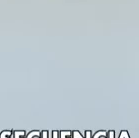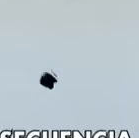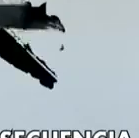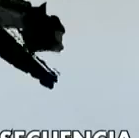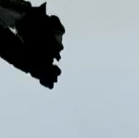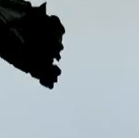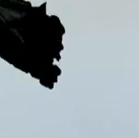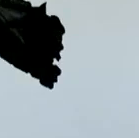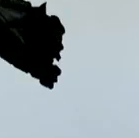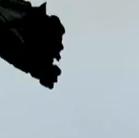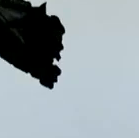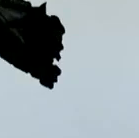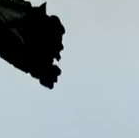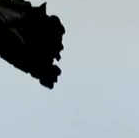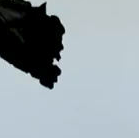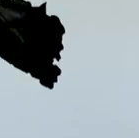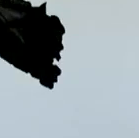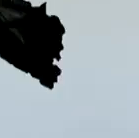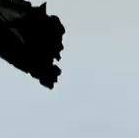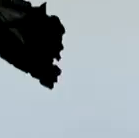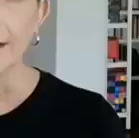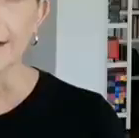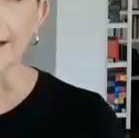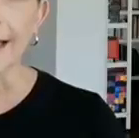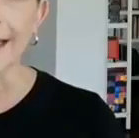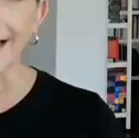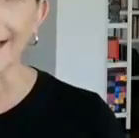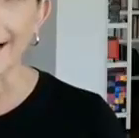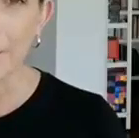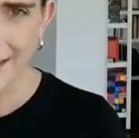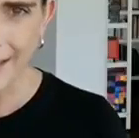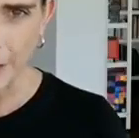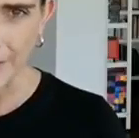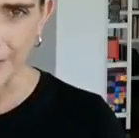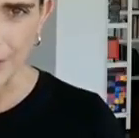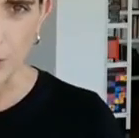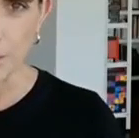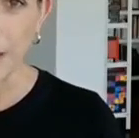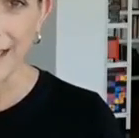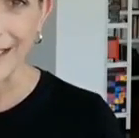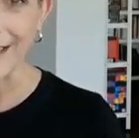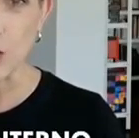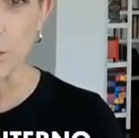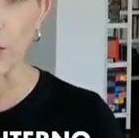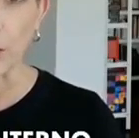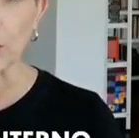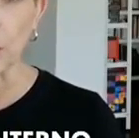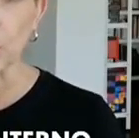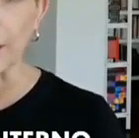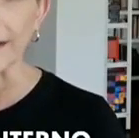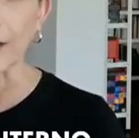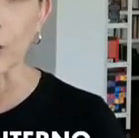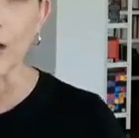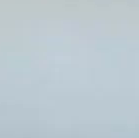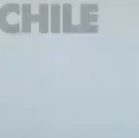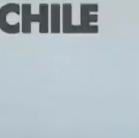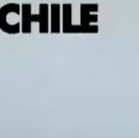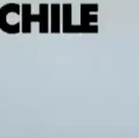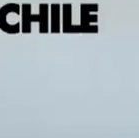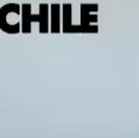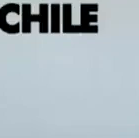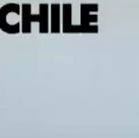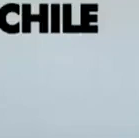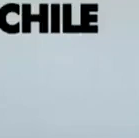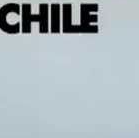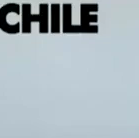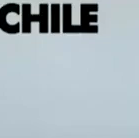como consecuencia, nuestro país, el Perú, tendrá la caída más grave de su PBI, de su Producto Bruto Interno,